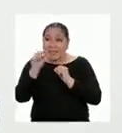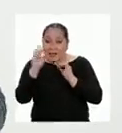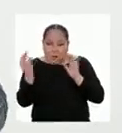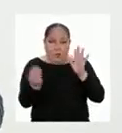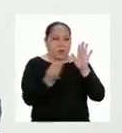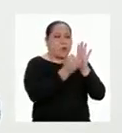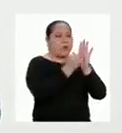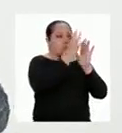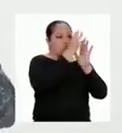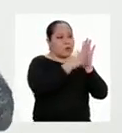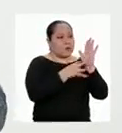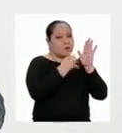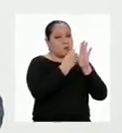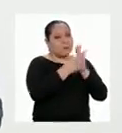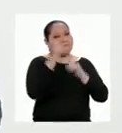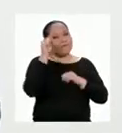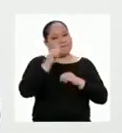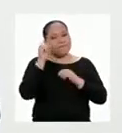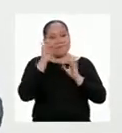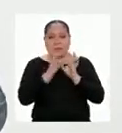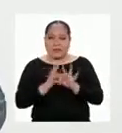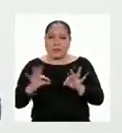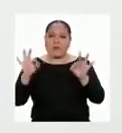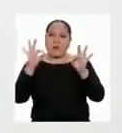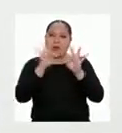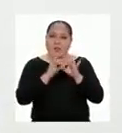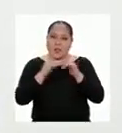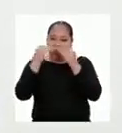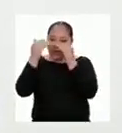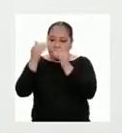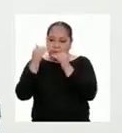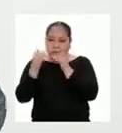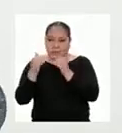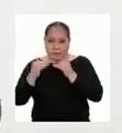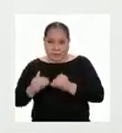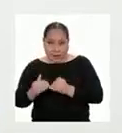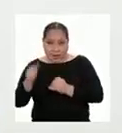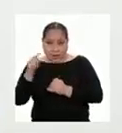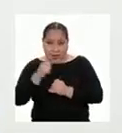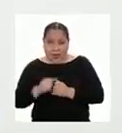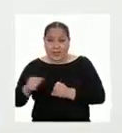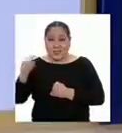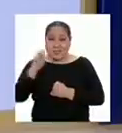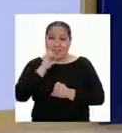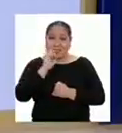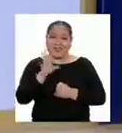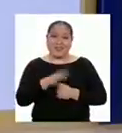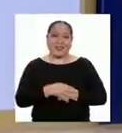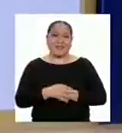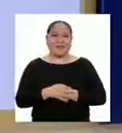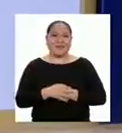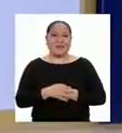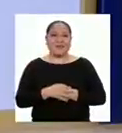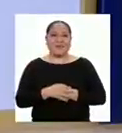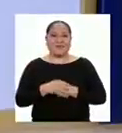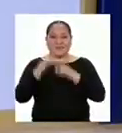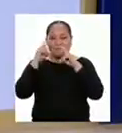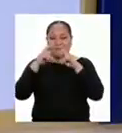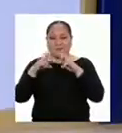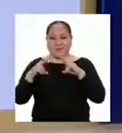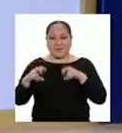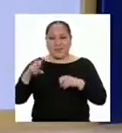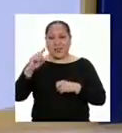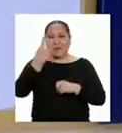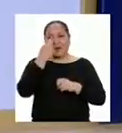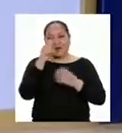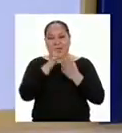organizador. Por eso sí es muy importante realizar esos pasos que mencionas. La inspección, la primera